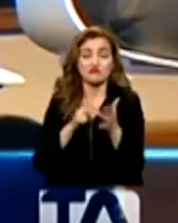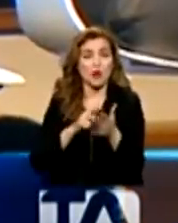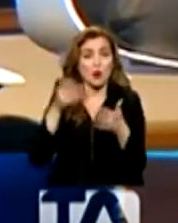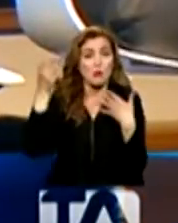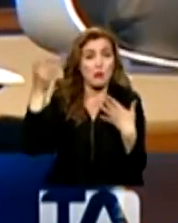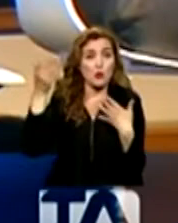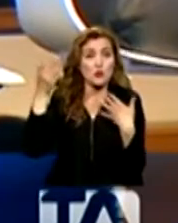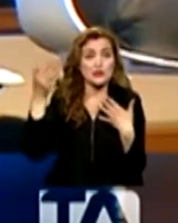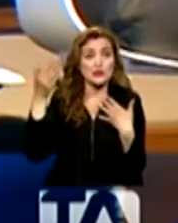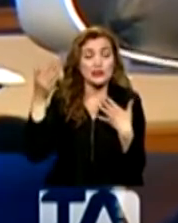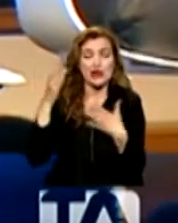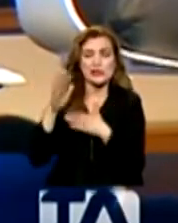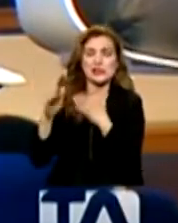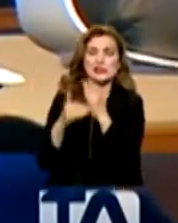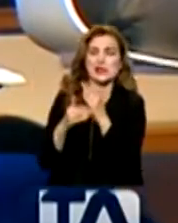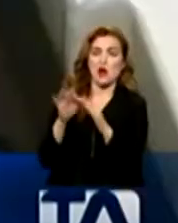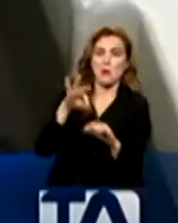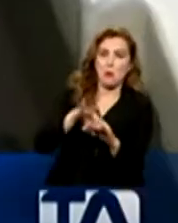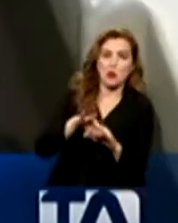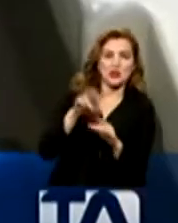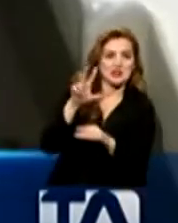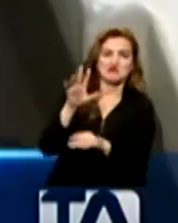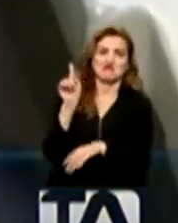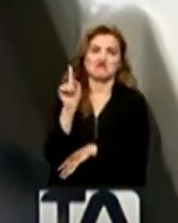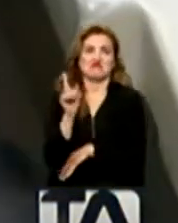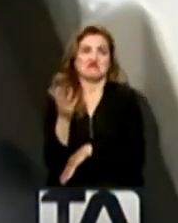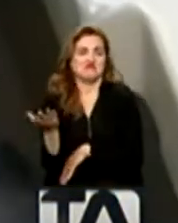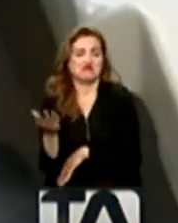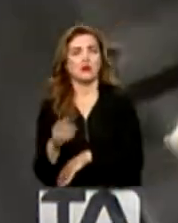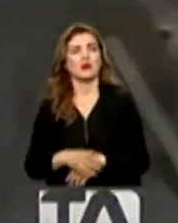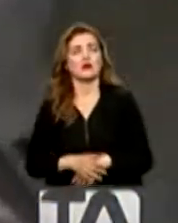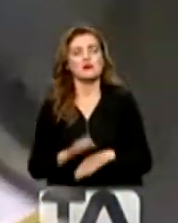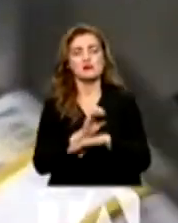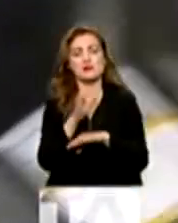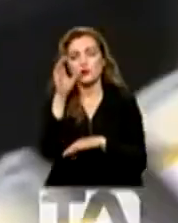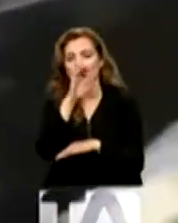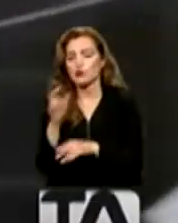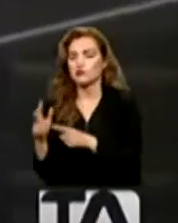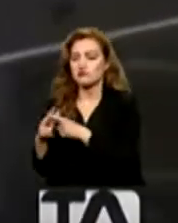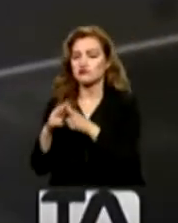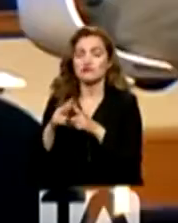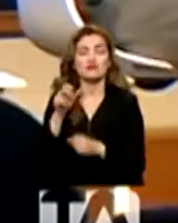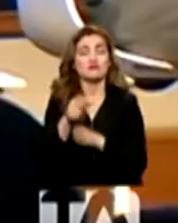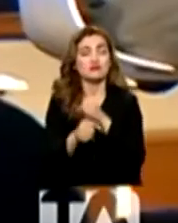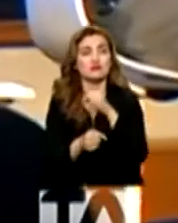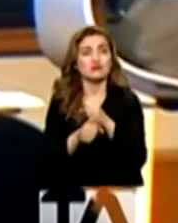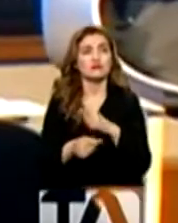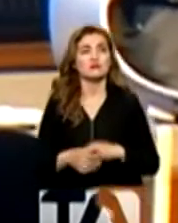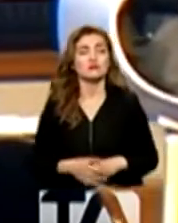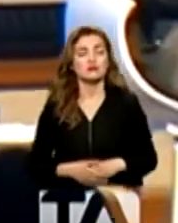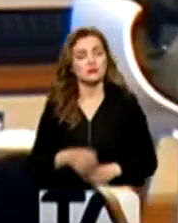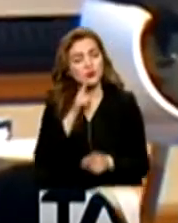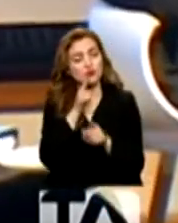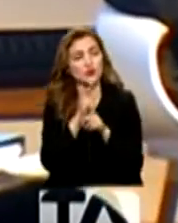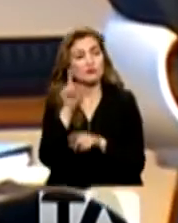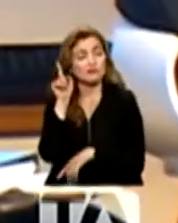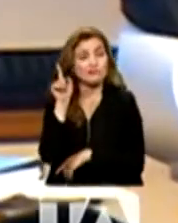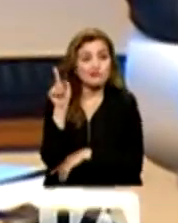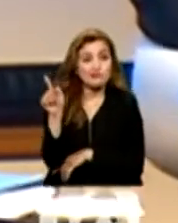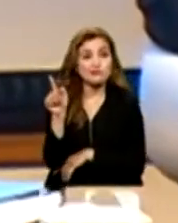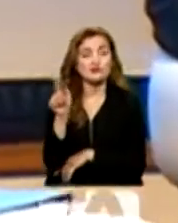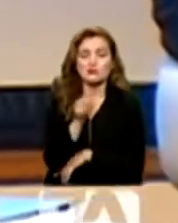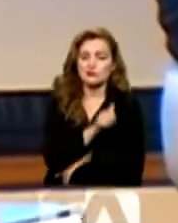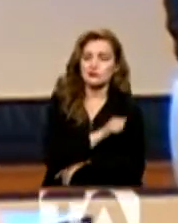parece que a eso hay que darle un valor. Ecuador continúa buscando opciones de financiamiento para este año y es por ello que Richard Martínez